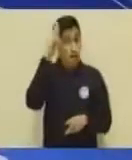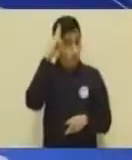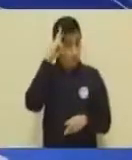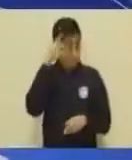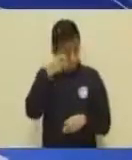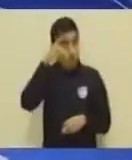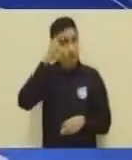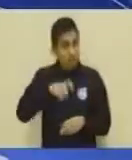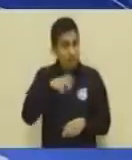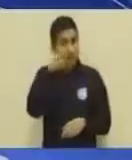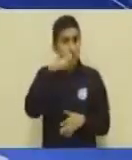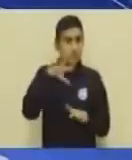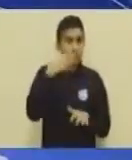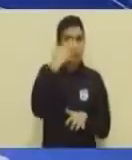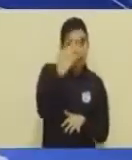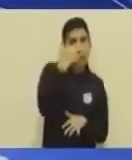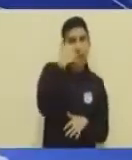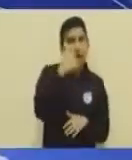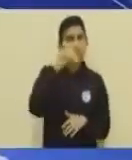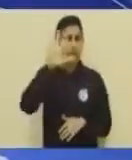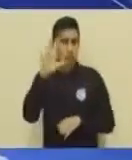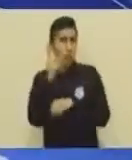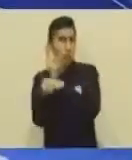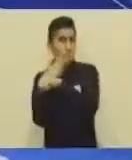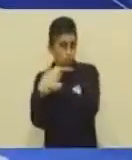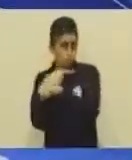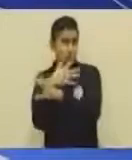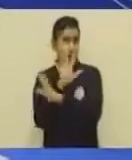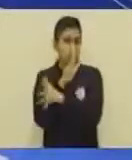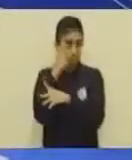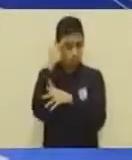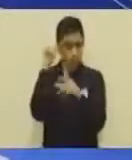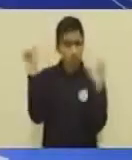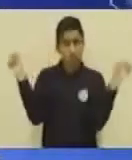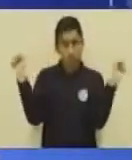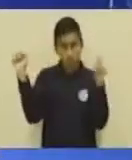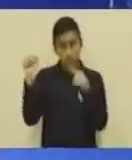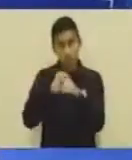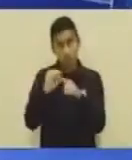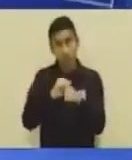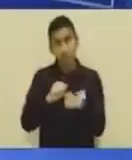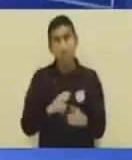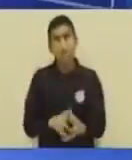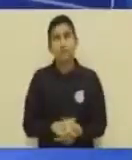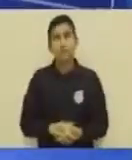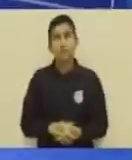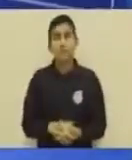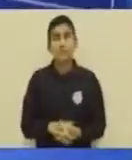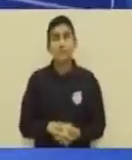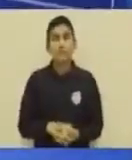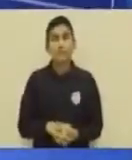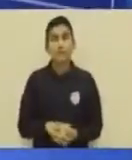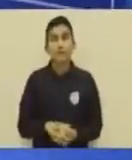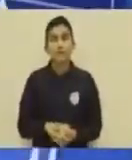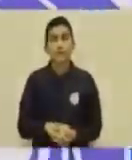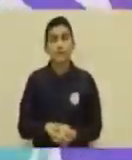Recuerda, debes dedicarle entre 5 a 10 minutos a este calentamiento.